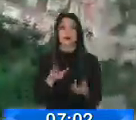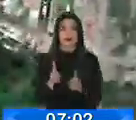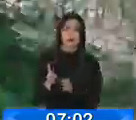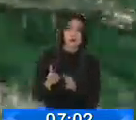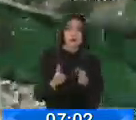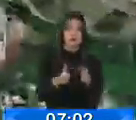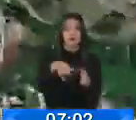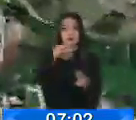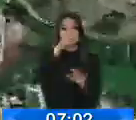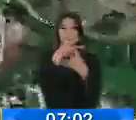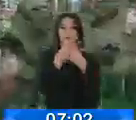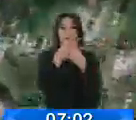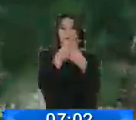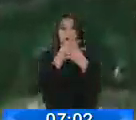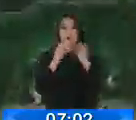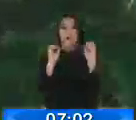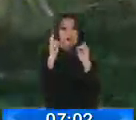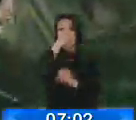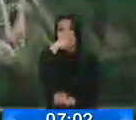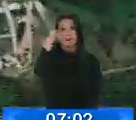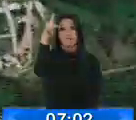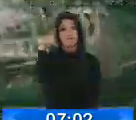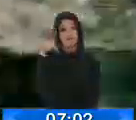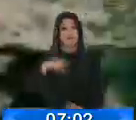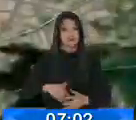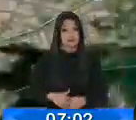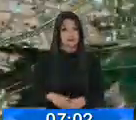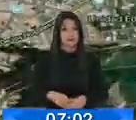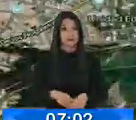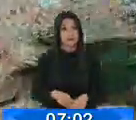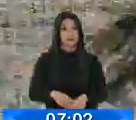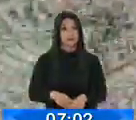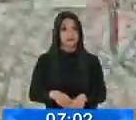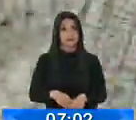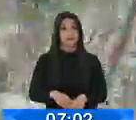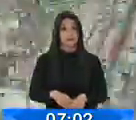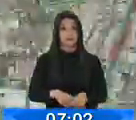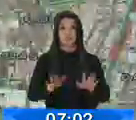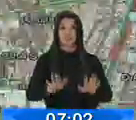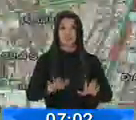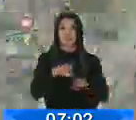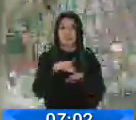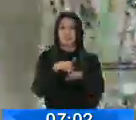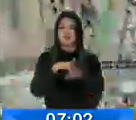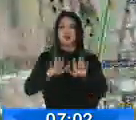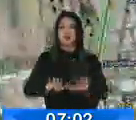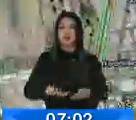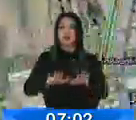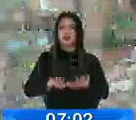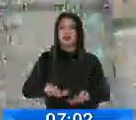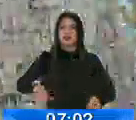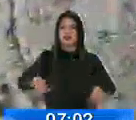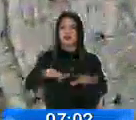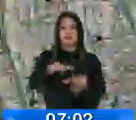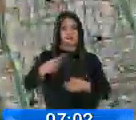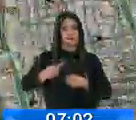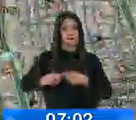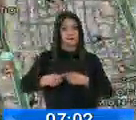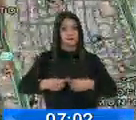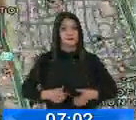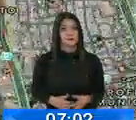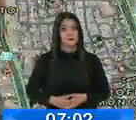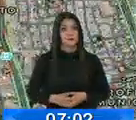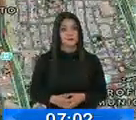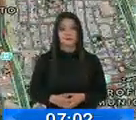norte y llegar a Carcelén o Carapunjo. Miren ustedes, ahí estamos viendo los tráficos que tiene, en este caso, el Distrito Metropolitano. Así